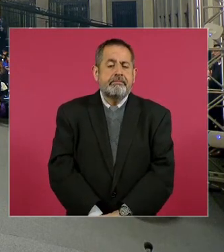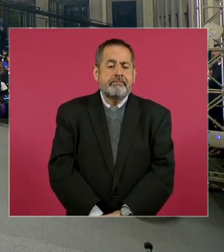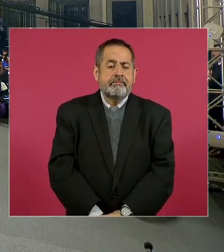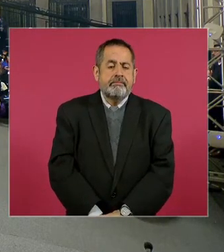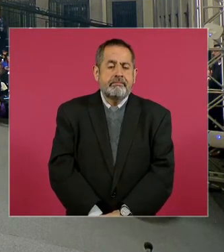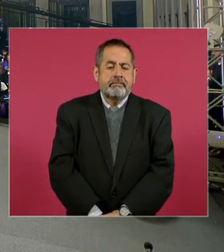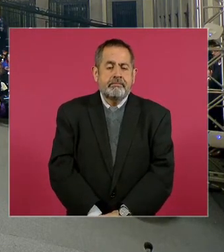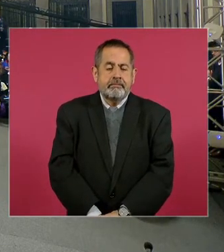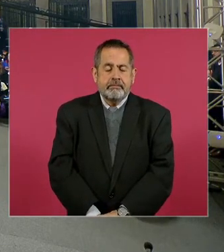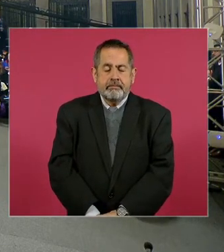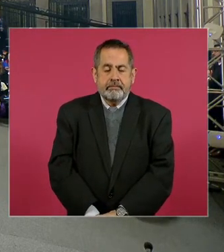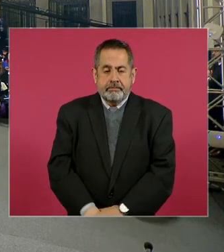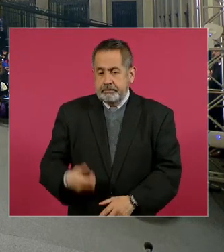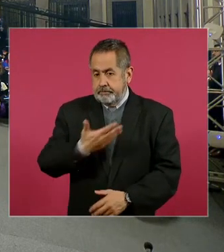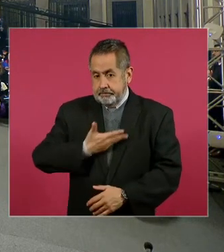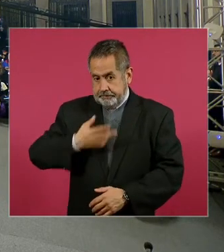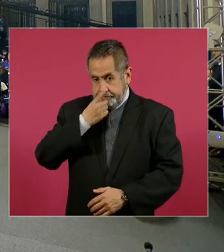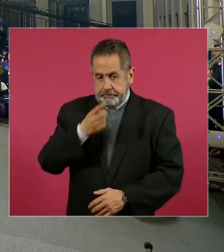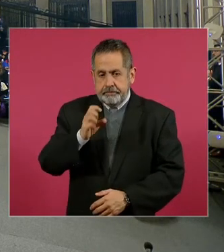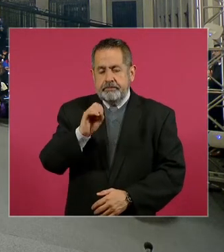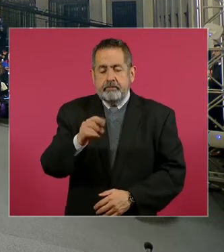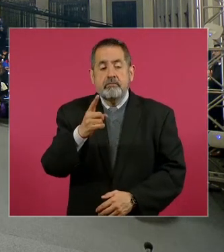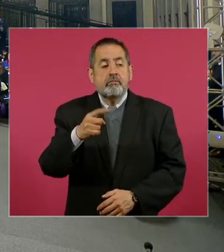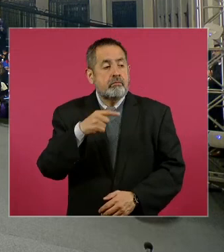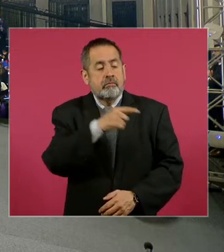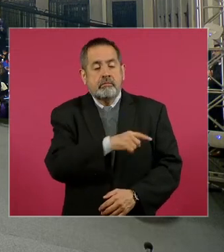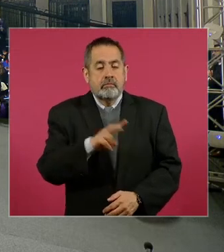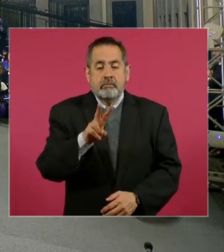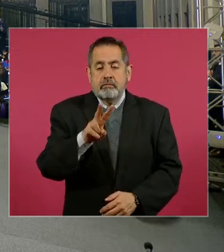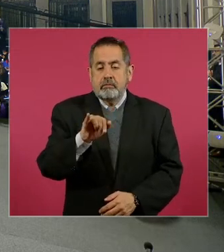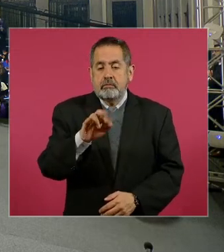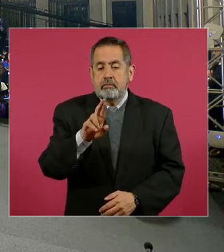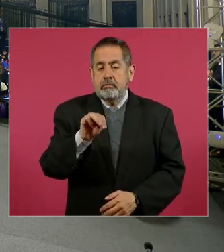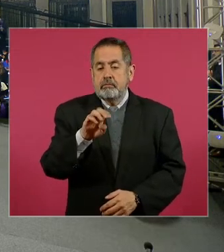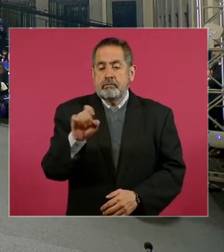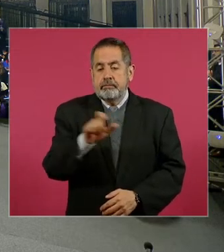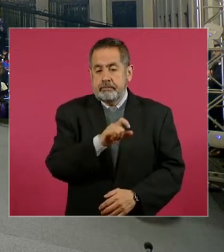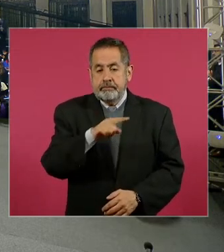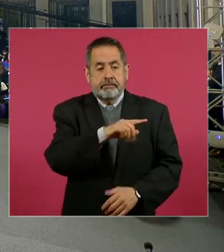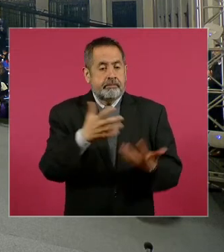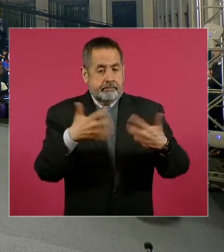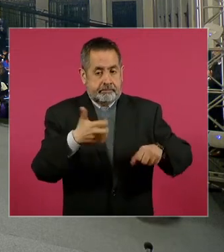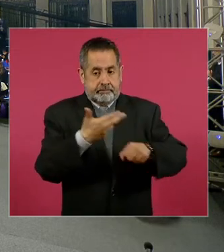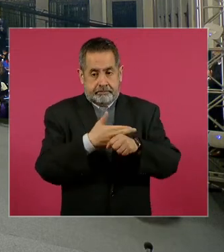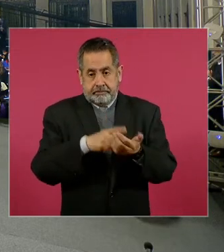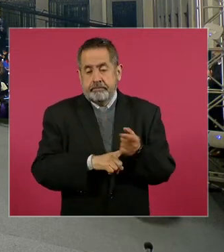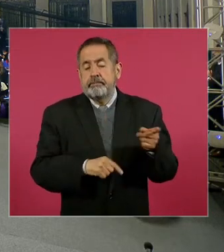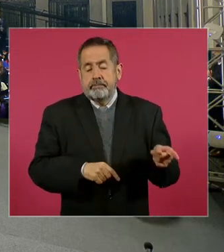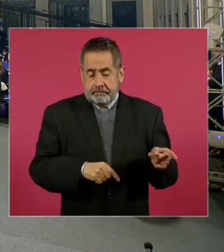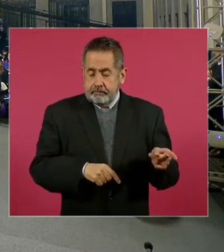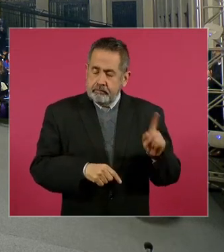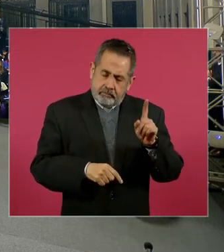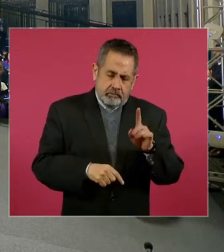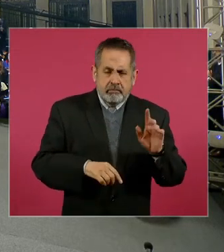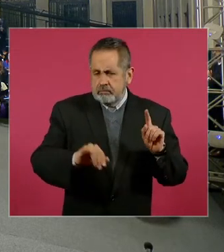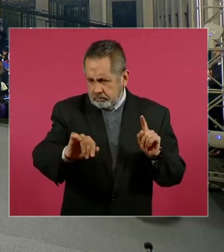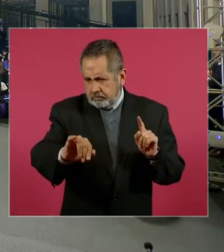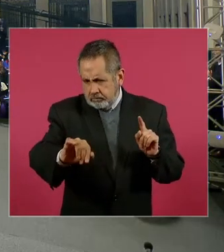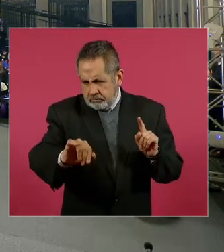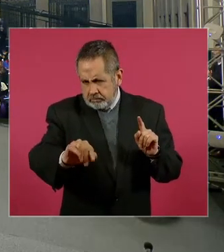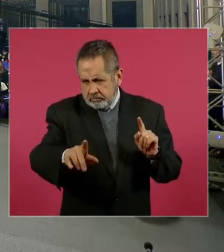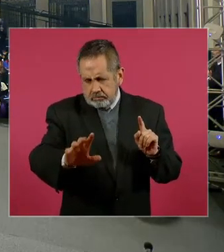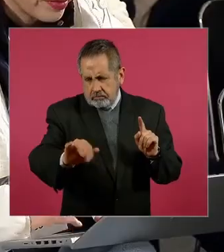del traslado de medicamentos? Sí. ¿Qué dependencias federales van a participar en la? Una, Birmex. Esa es la empresa. Sí, sí.